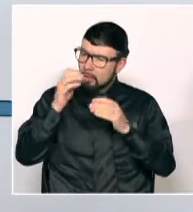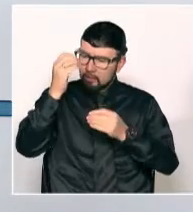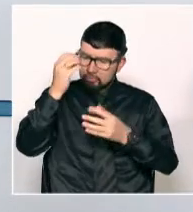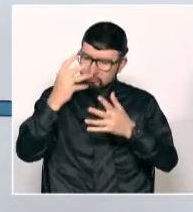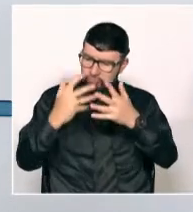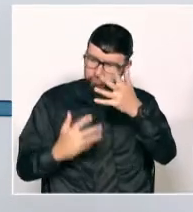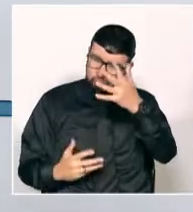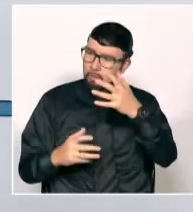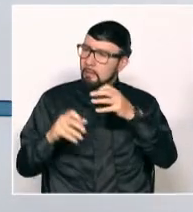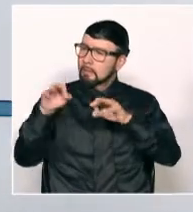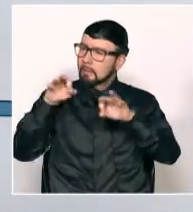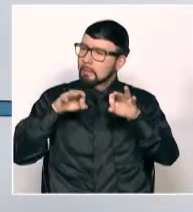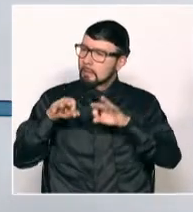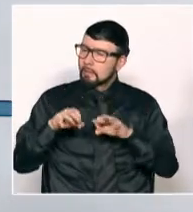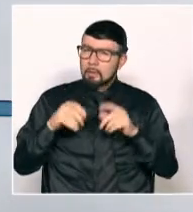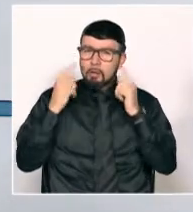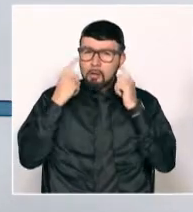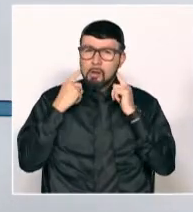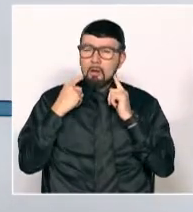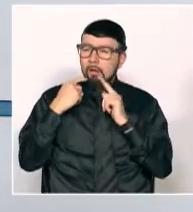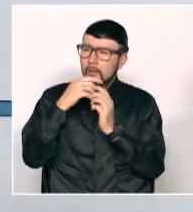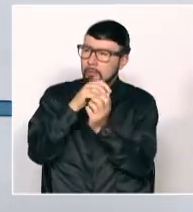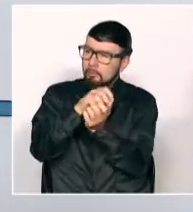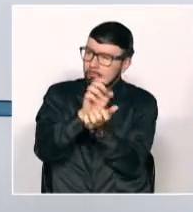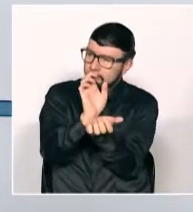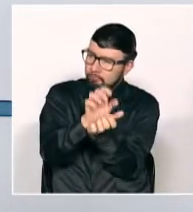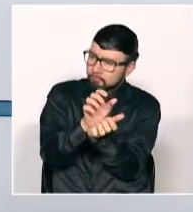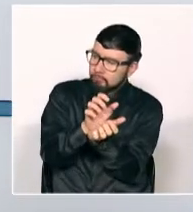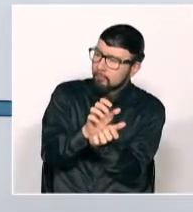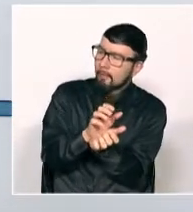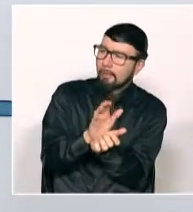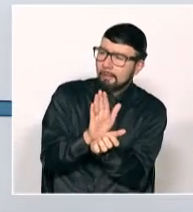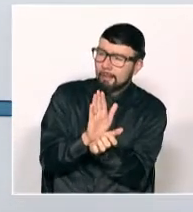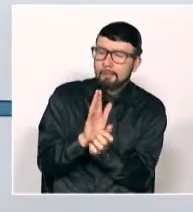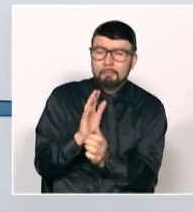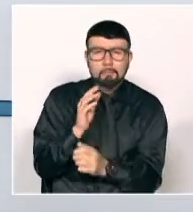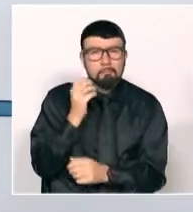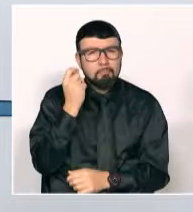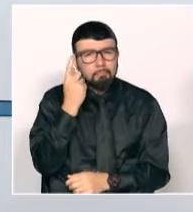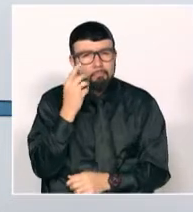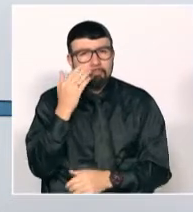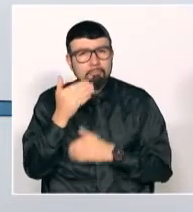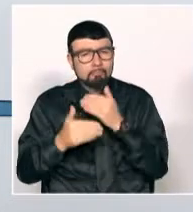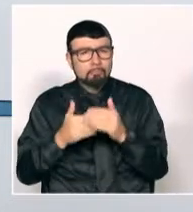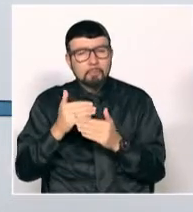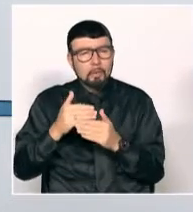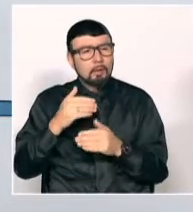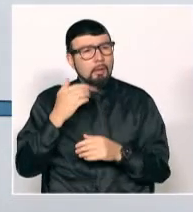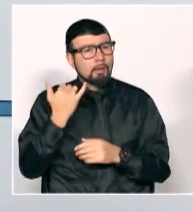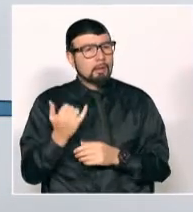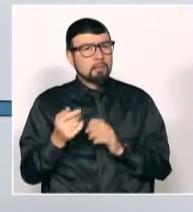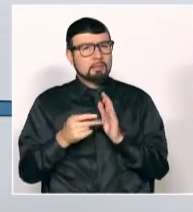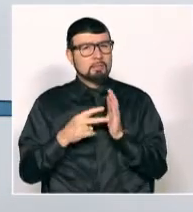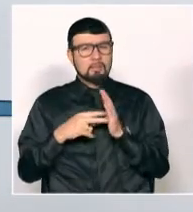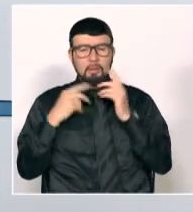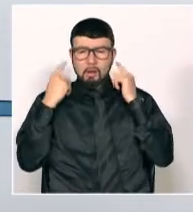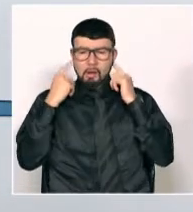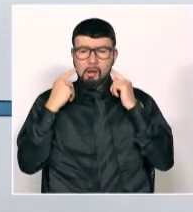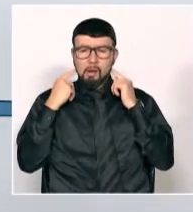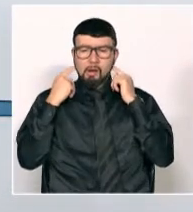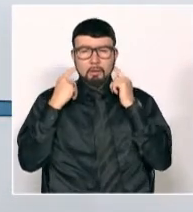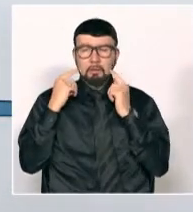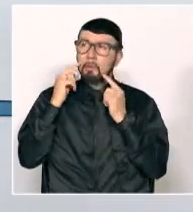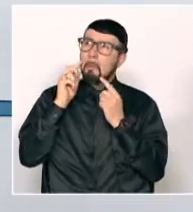aprendiendo hoy, que es esto de la articulación temporomandibular, y ya pudimos aprender un poco acerca de la anatomía de esta misma a través de